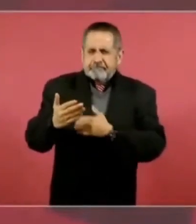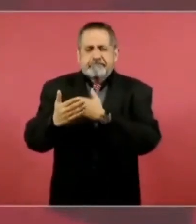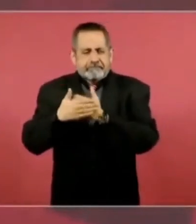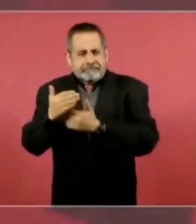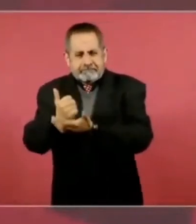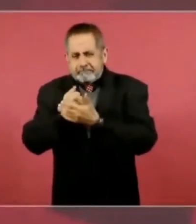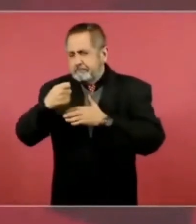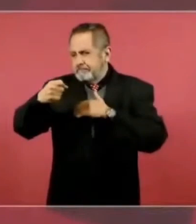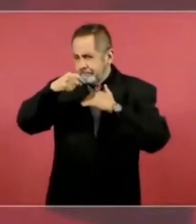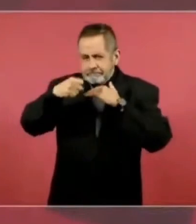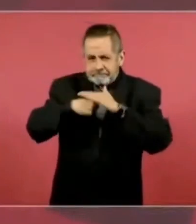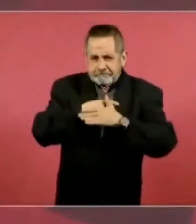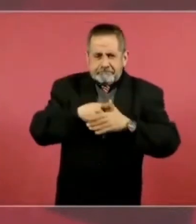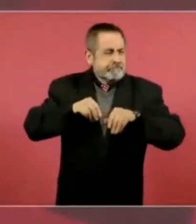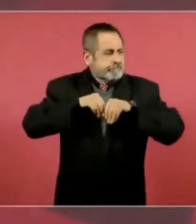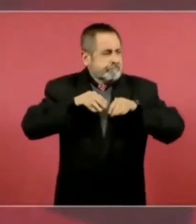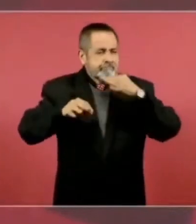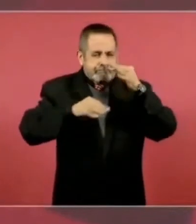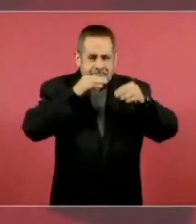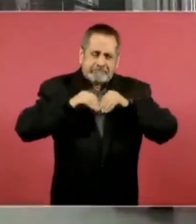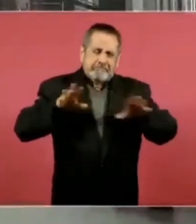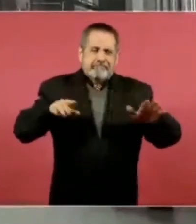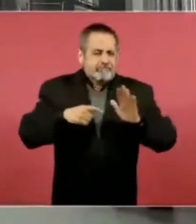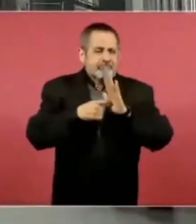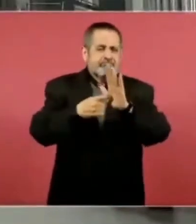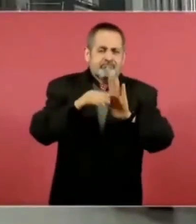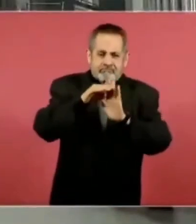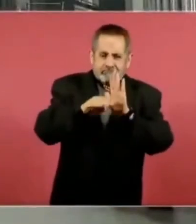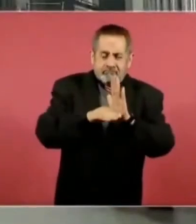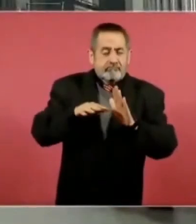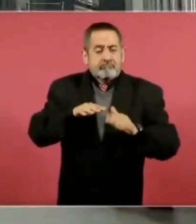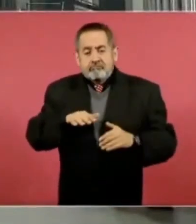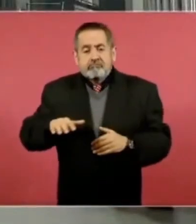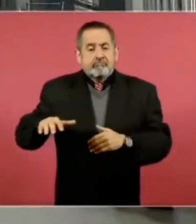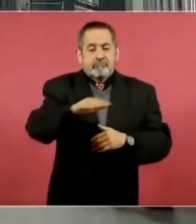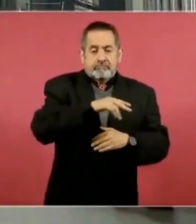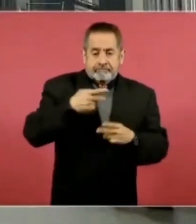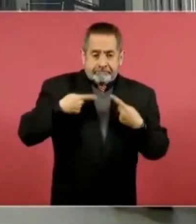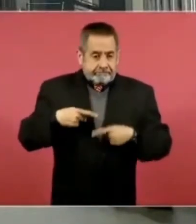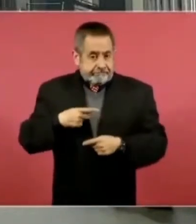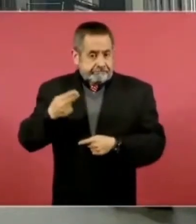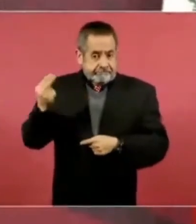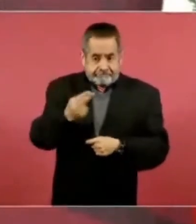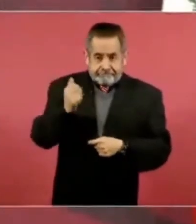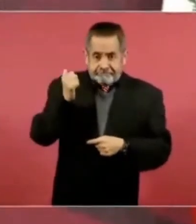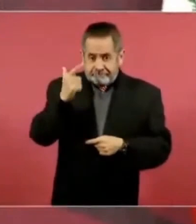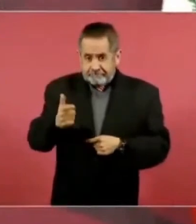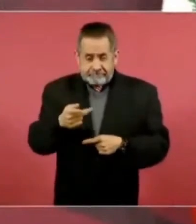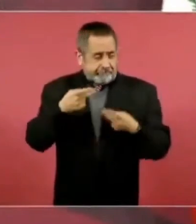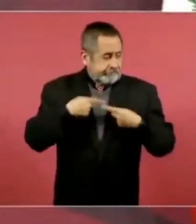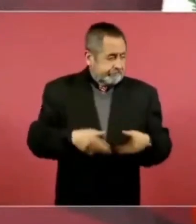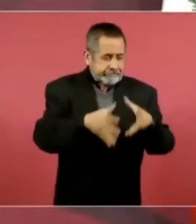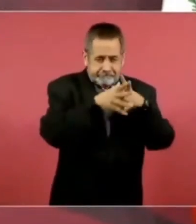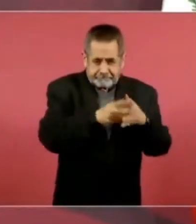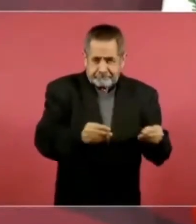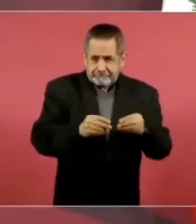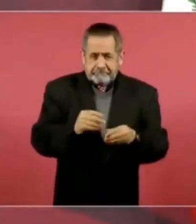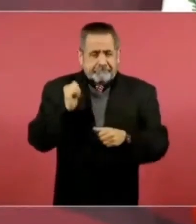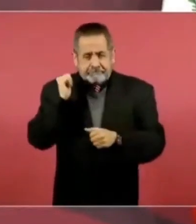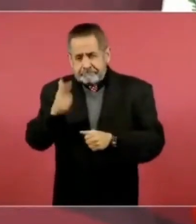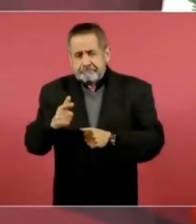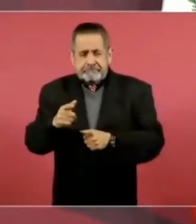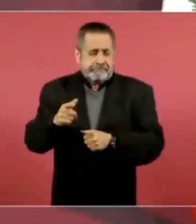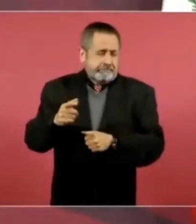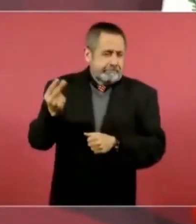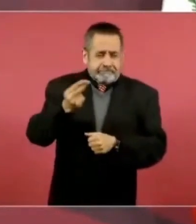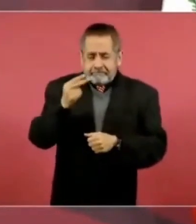a difundir que todas las personas que lo requieran, que tengan personas desaparecidas, que tengan